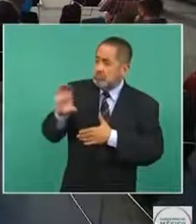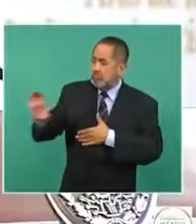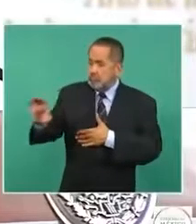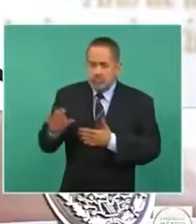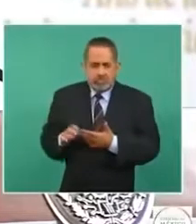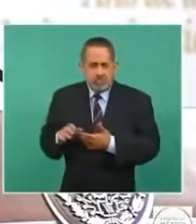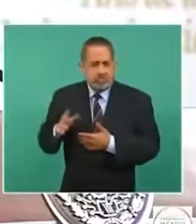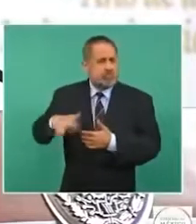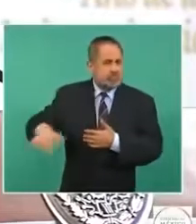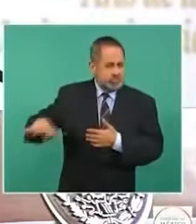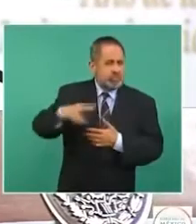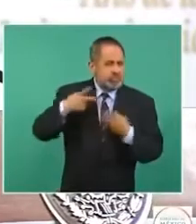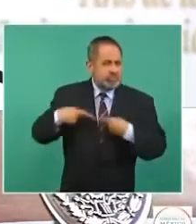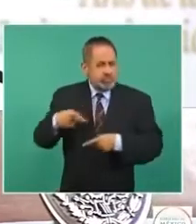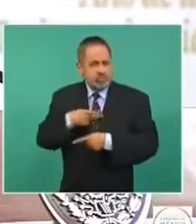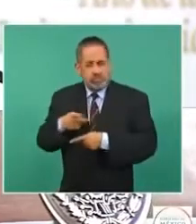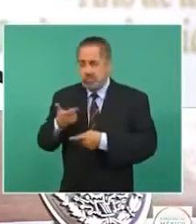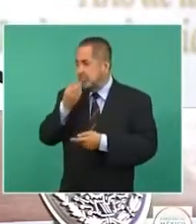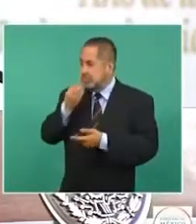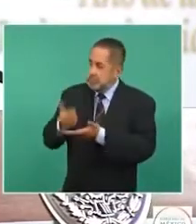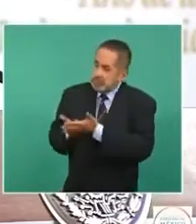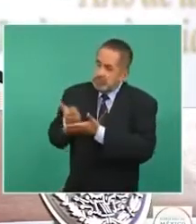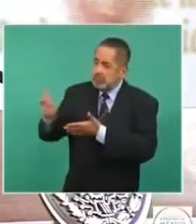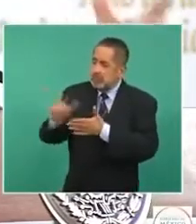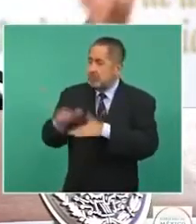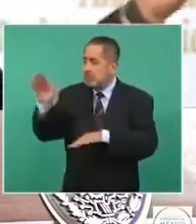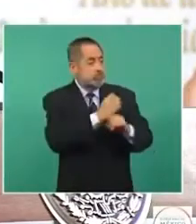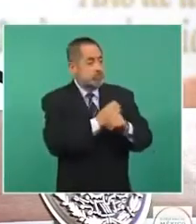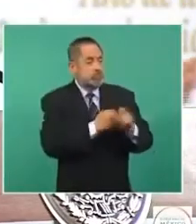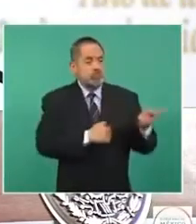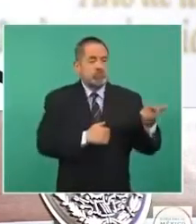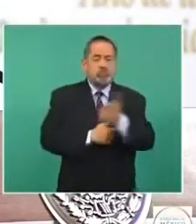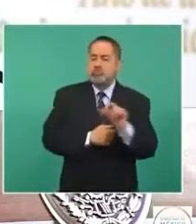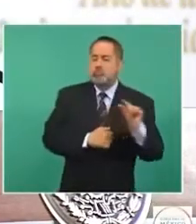o de clases medias del país? Si los Oxxo